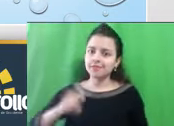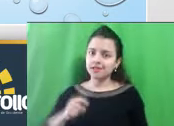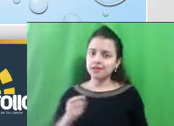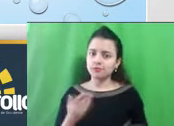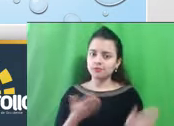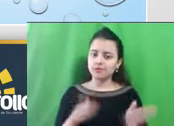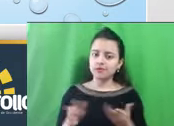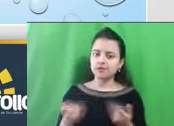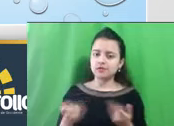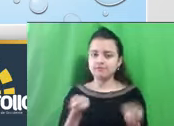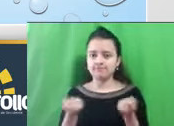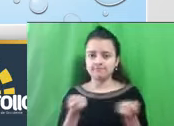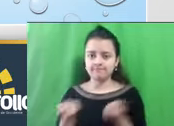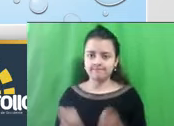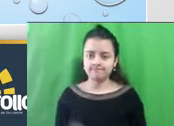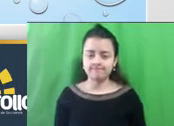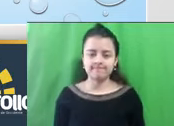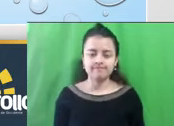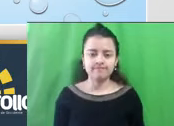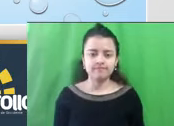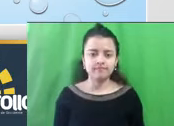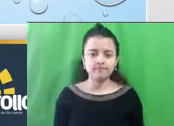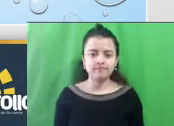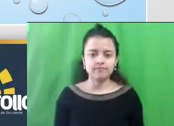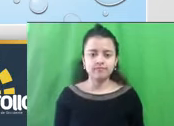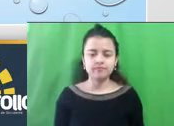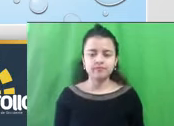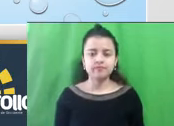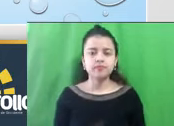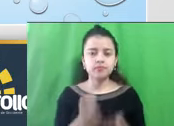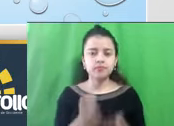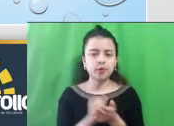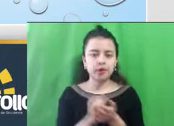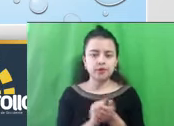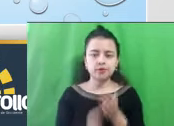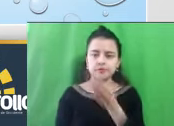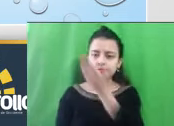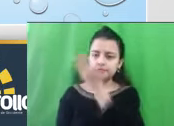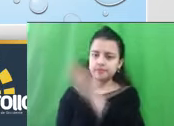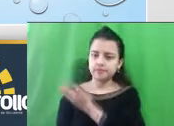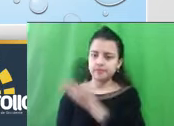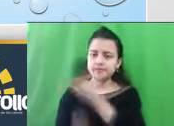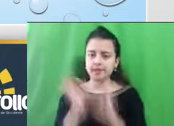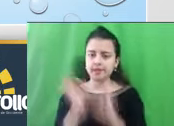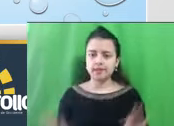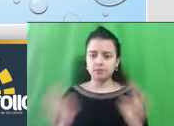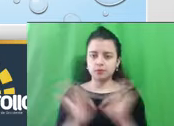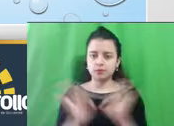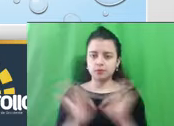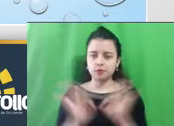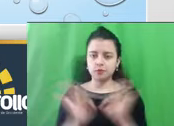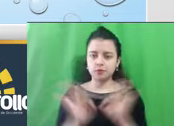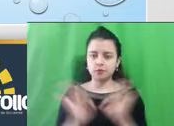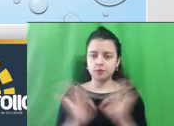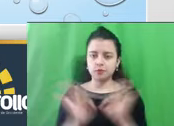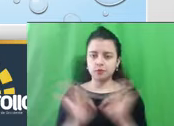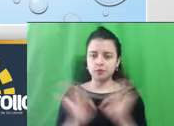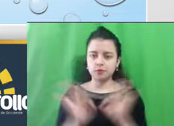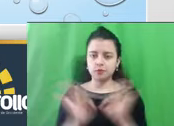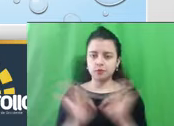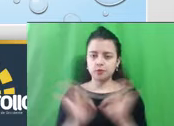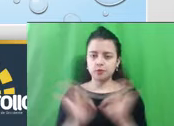puntos de vista. Para eso son estos momentos y estos encuentros que tenemos con ustedes, para que sepan la realidad de la empresa que